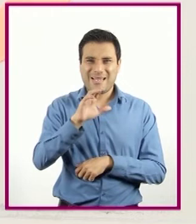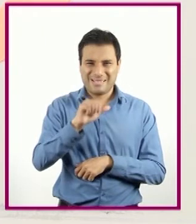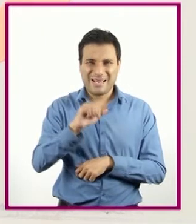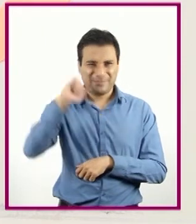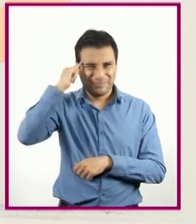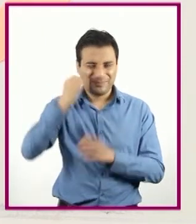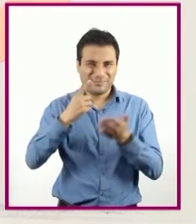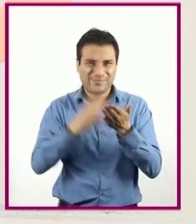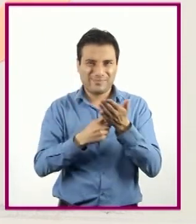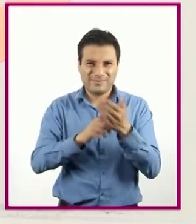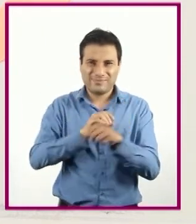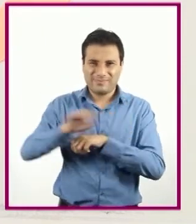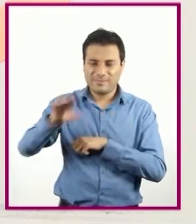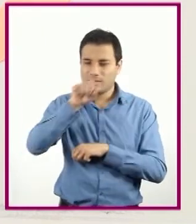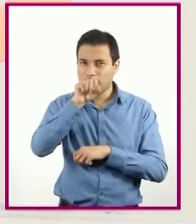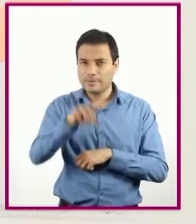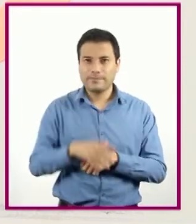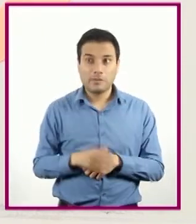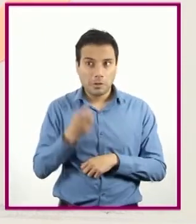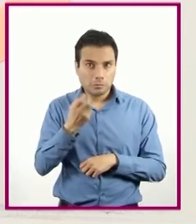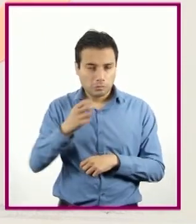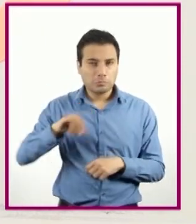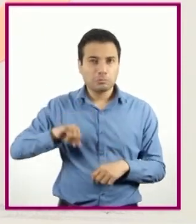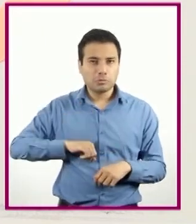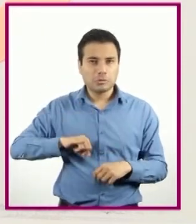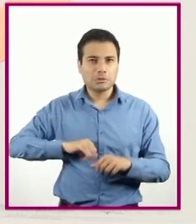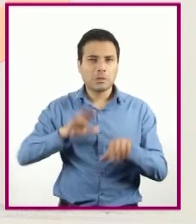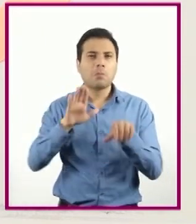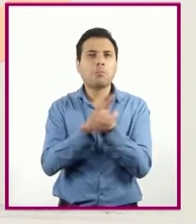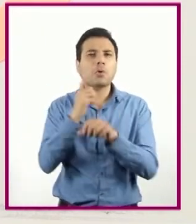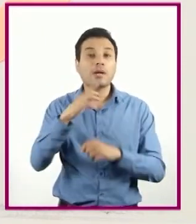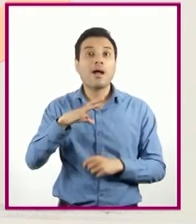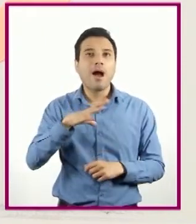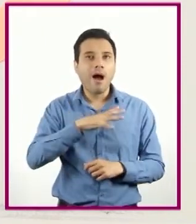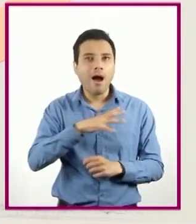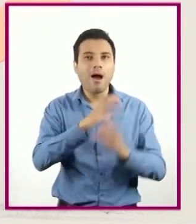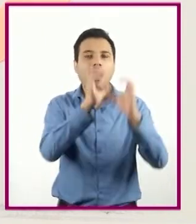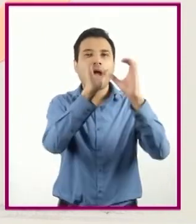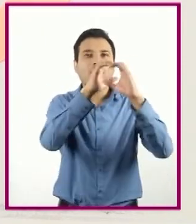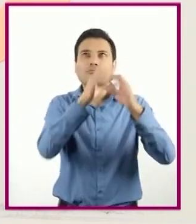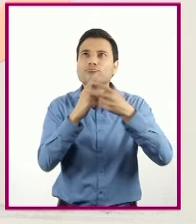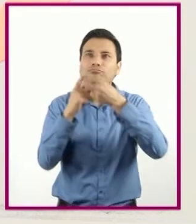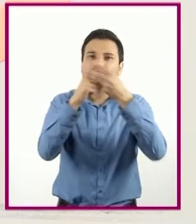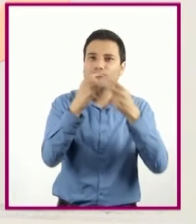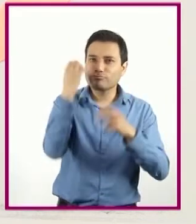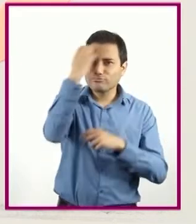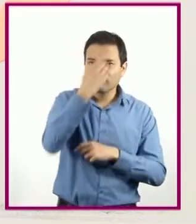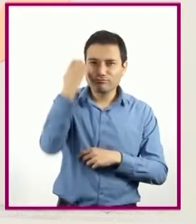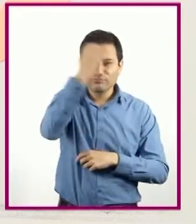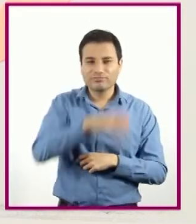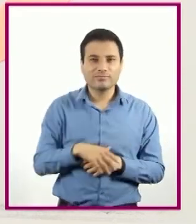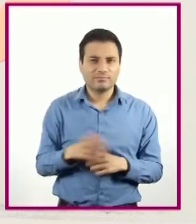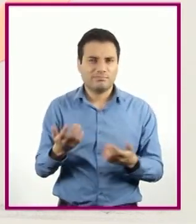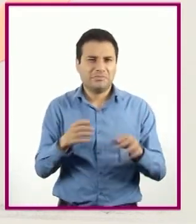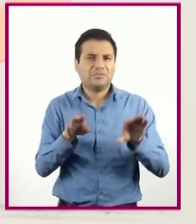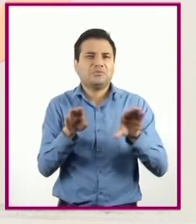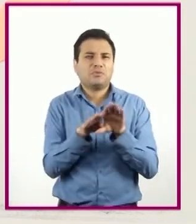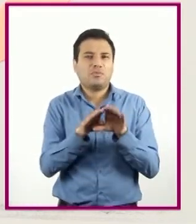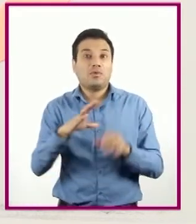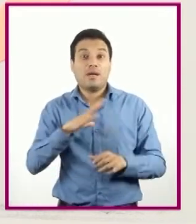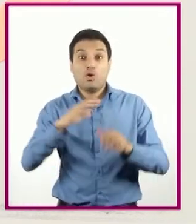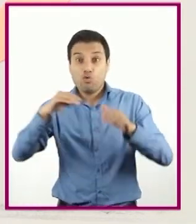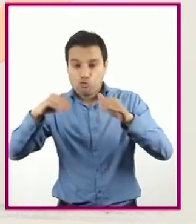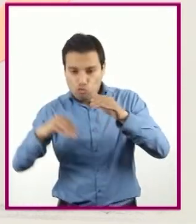de los espacios más interesantes de este sitio es un observatorio astronómico en una cueva a la que se accede a través de una